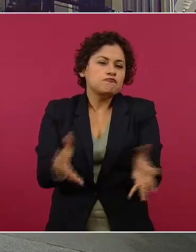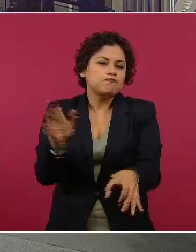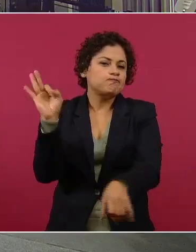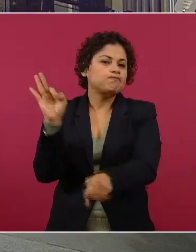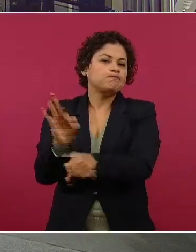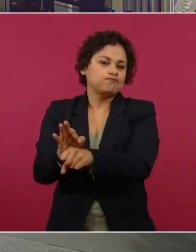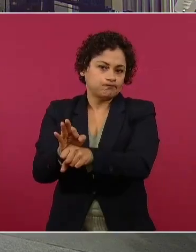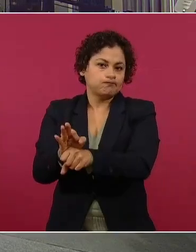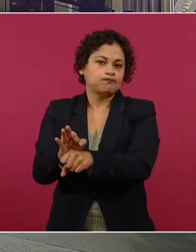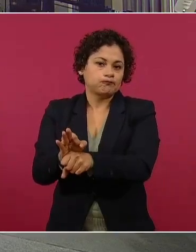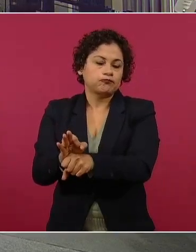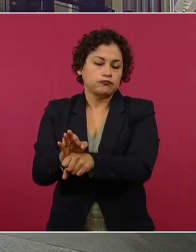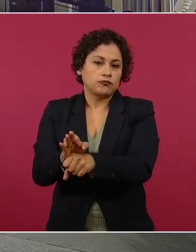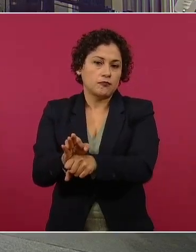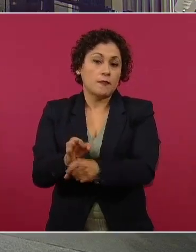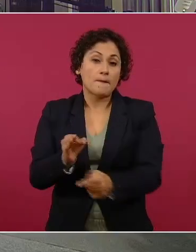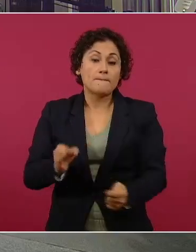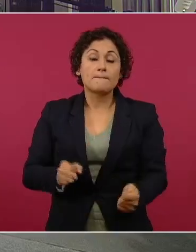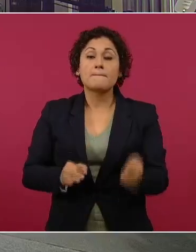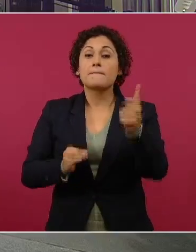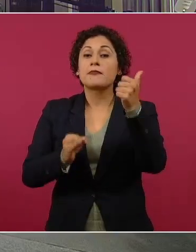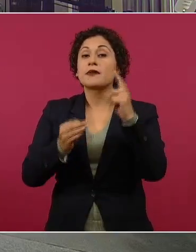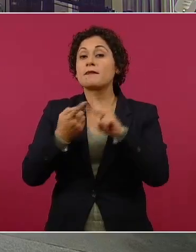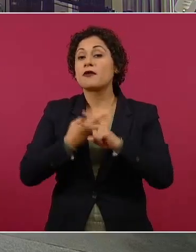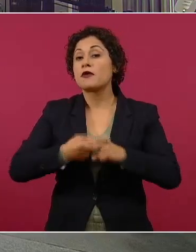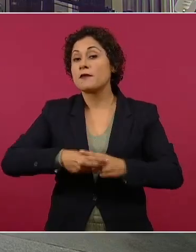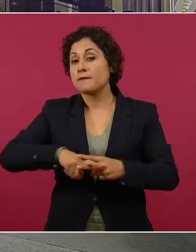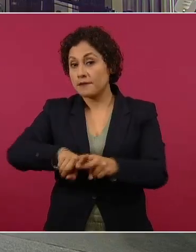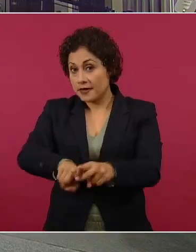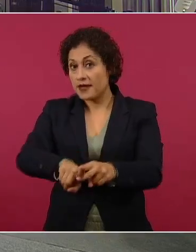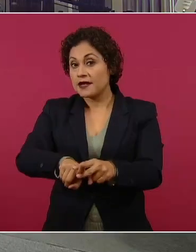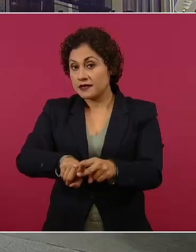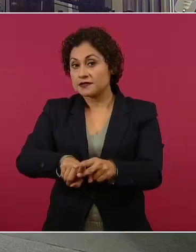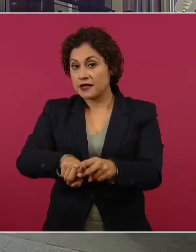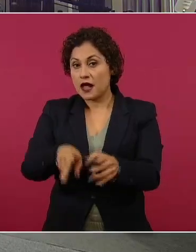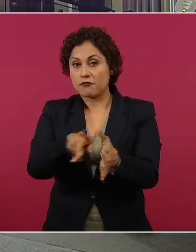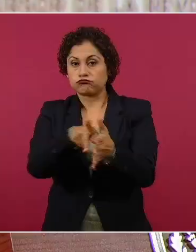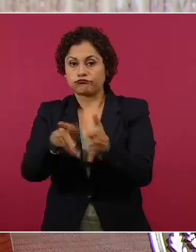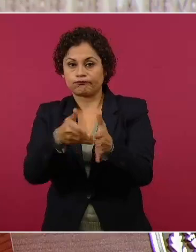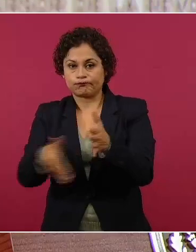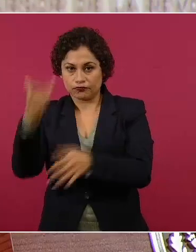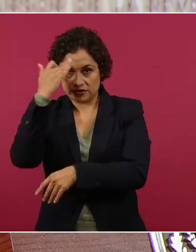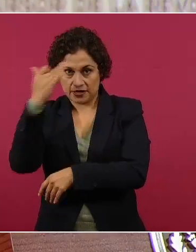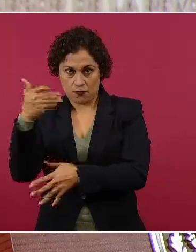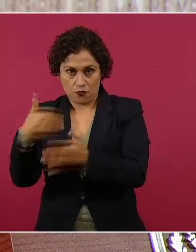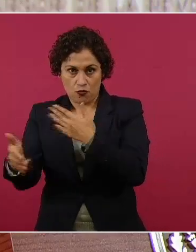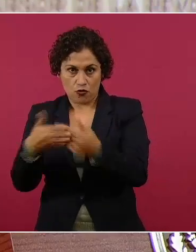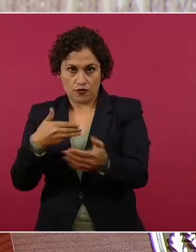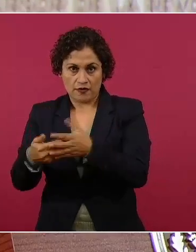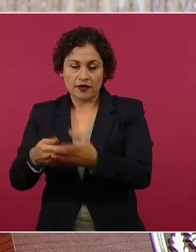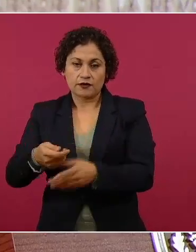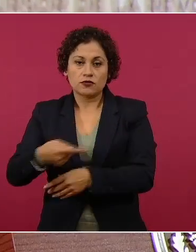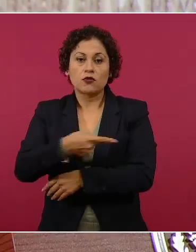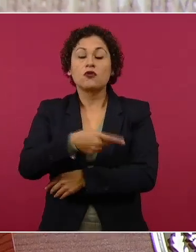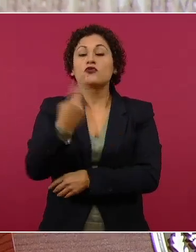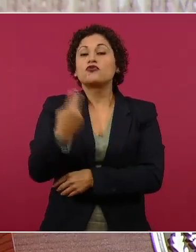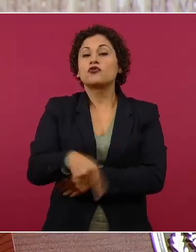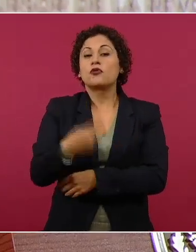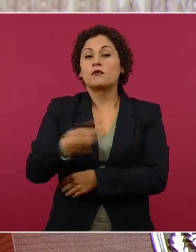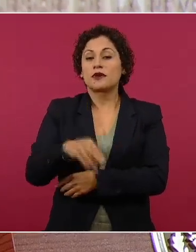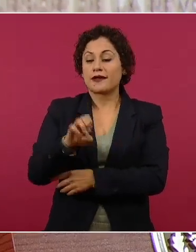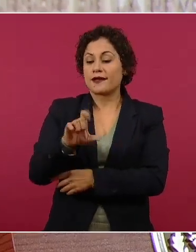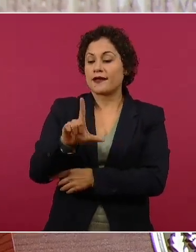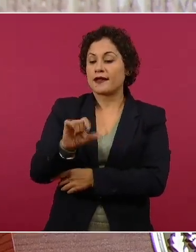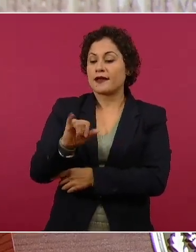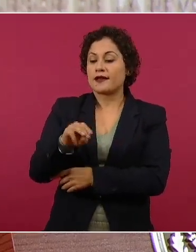que fue el que inicia el periodismo moderno en México, se llamaba El Imparcial,